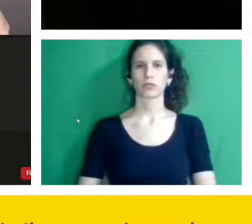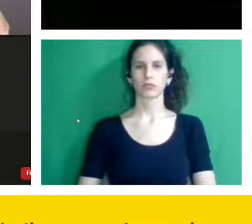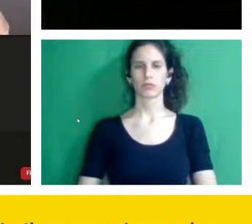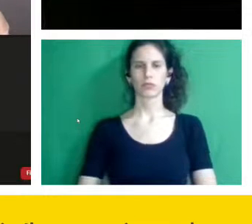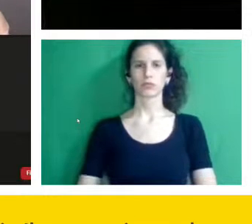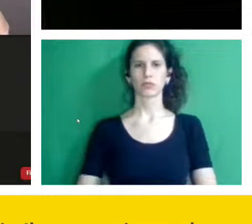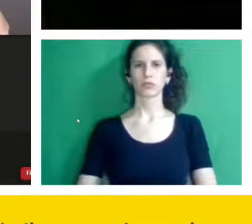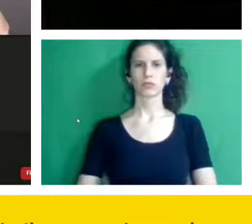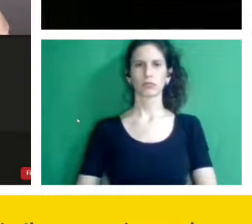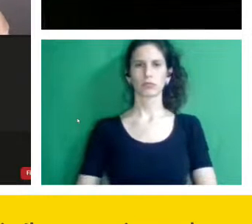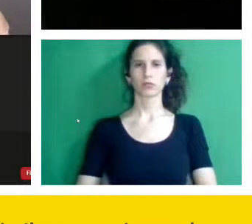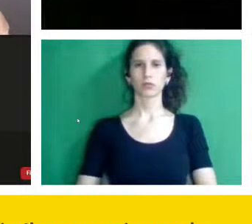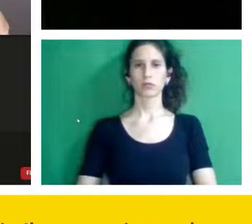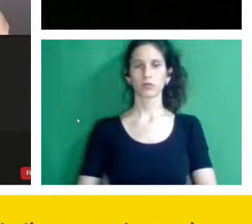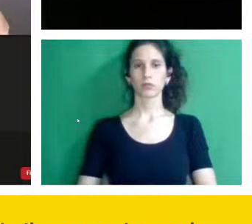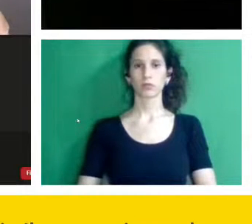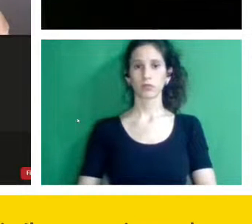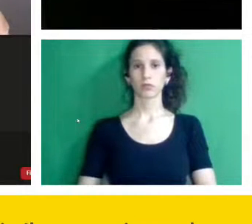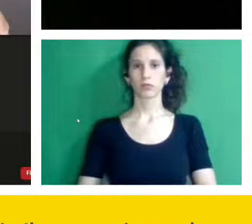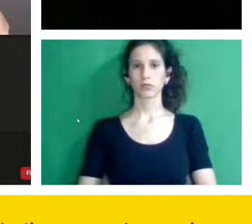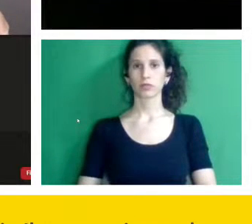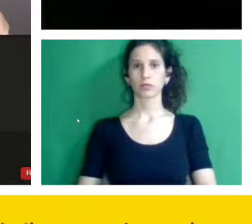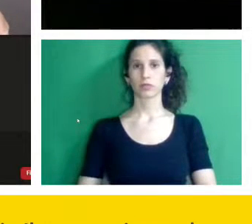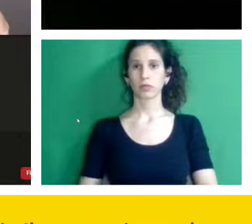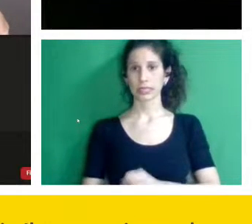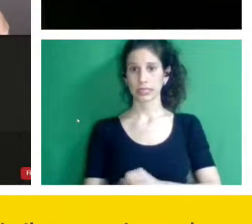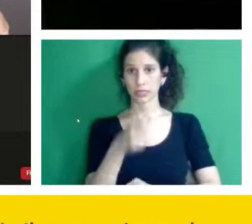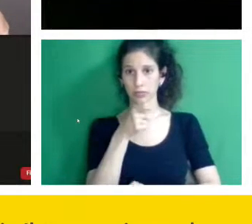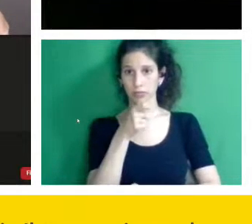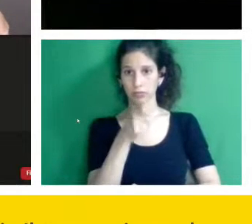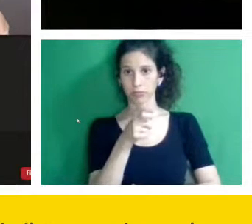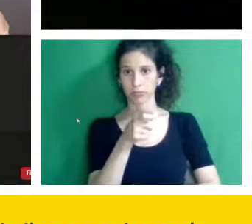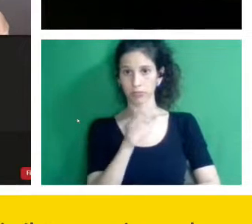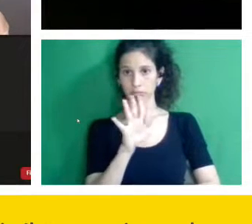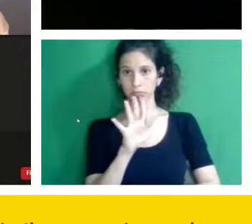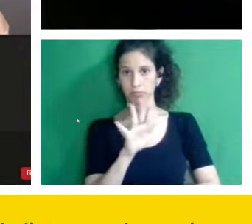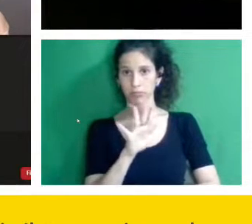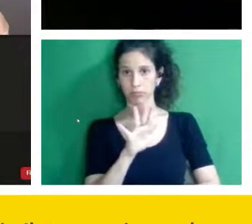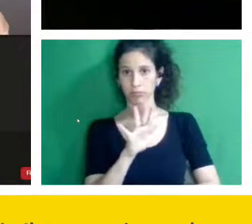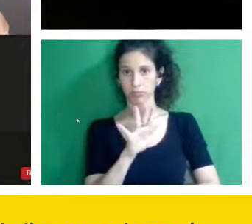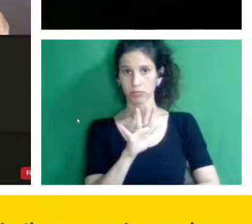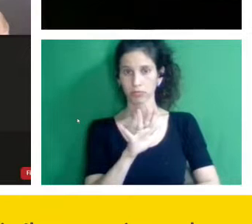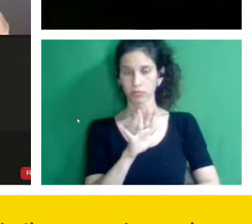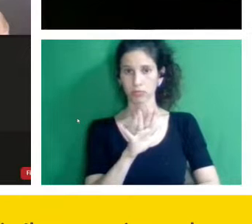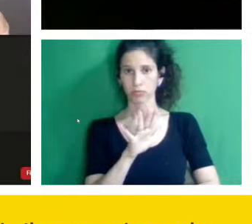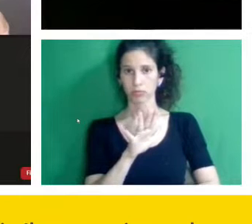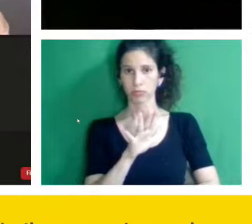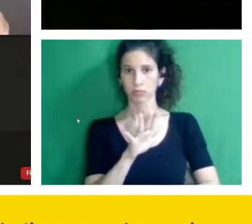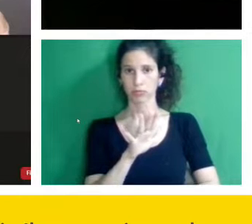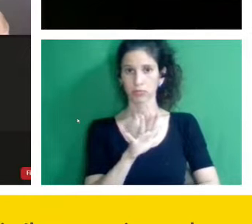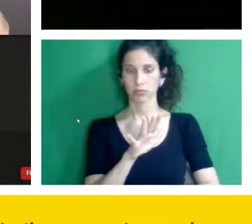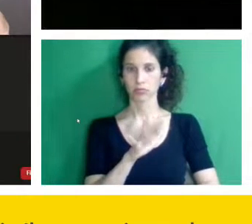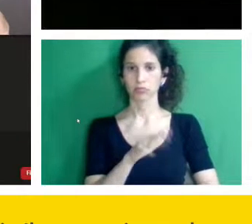Sé si respondo o juntamos las preguntas. No, dale. No perdamos el hilo.